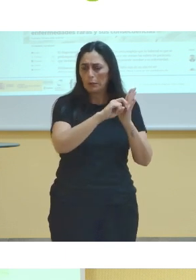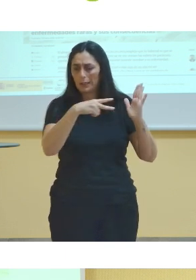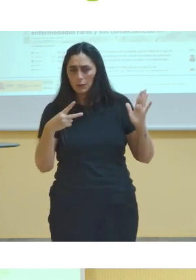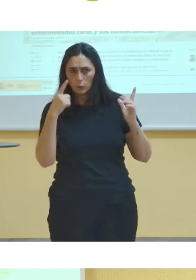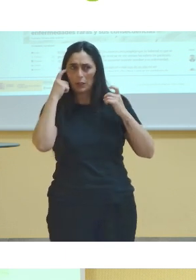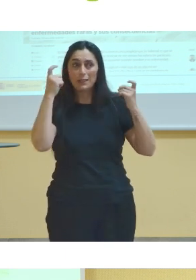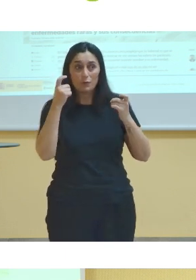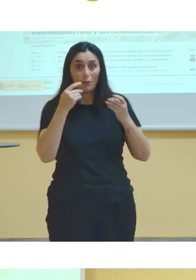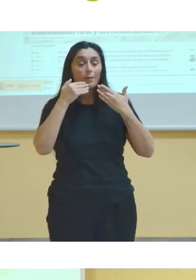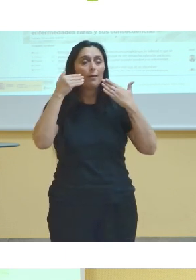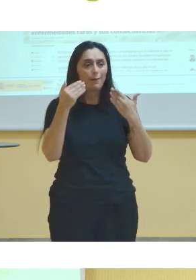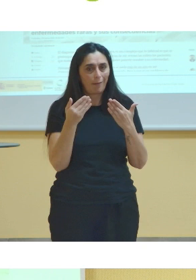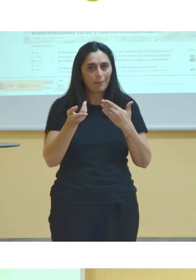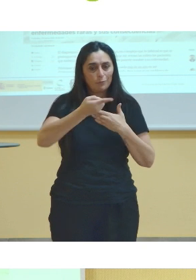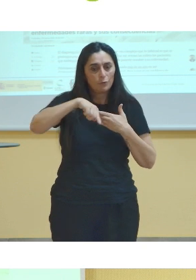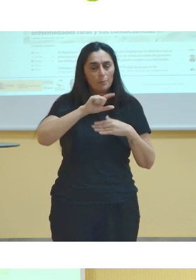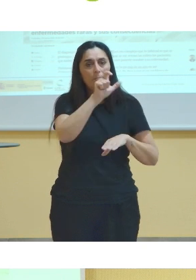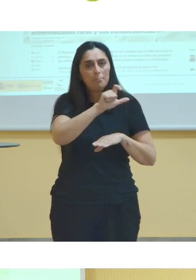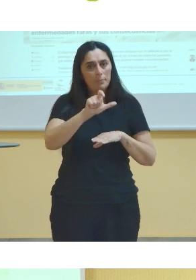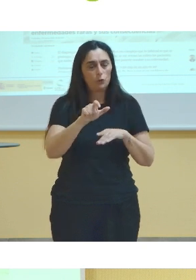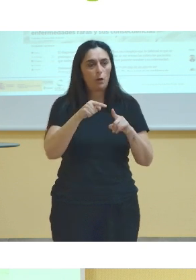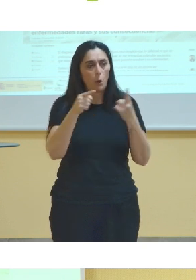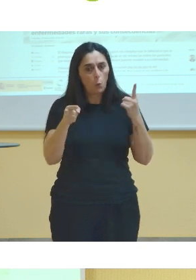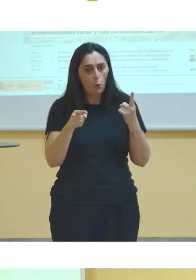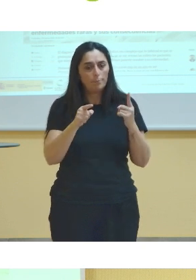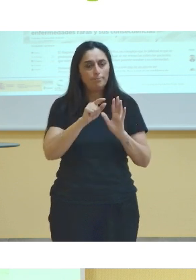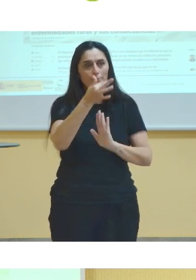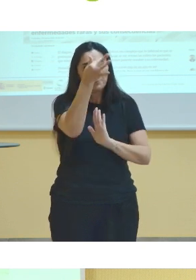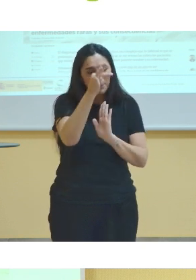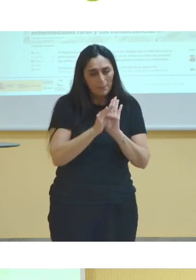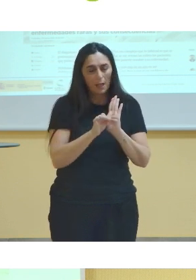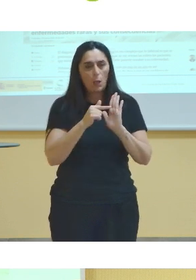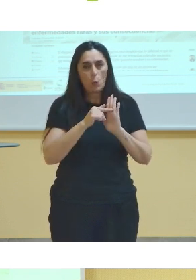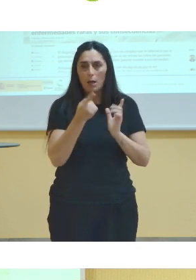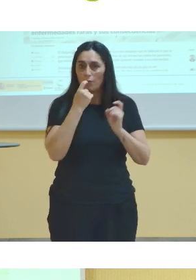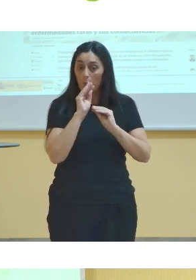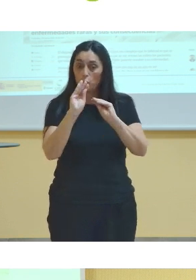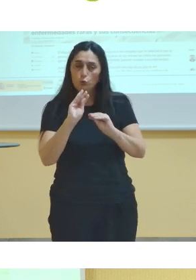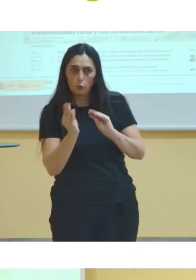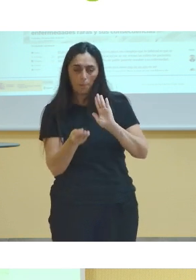del esfuerzo de las personas que han estado ahí completando el cuestionario y aportando su información,